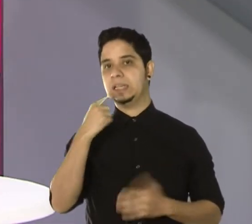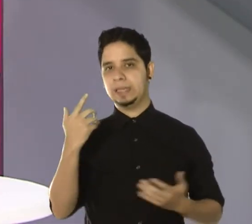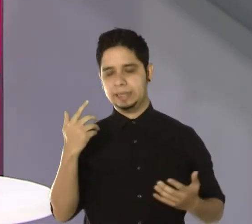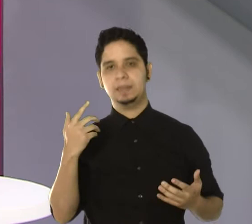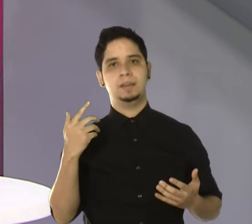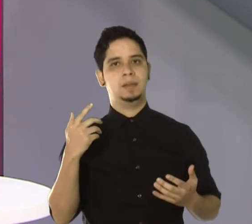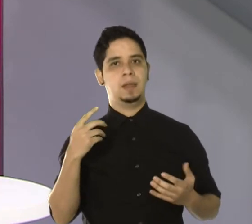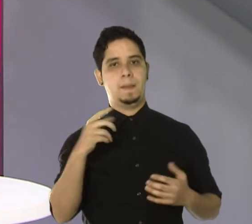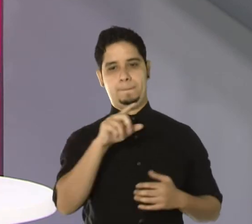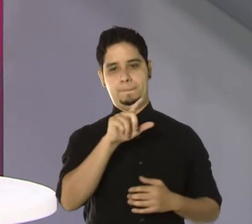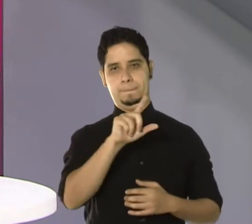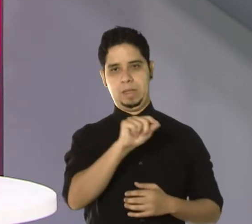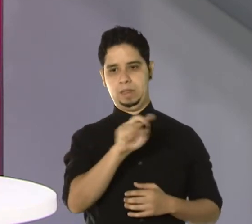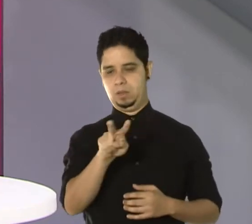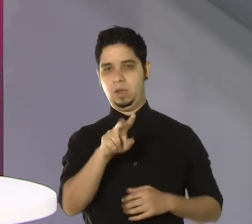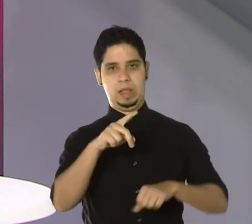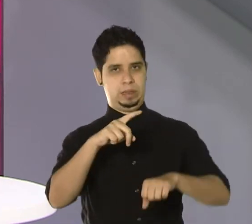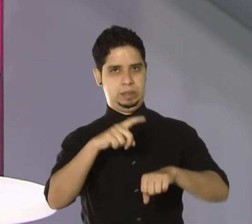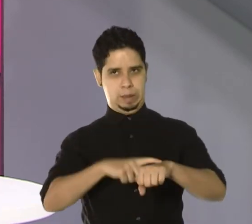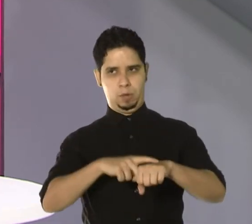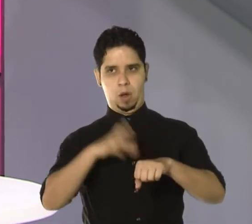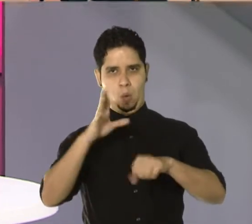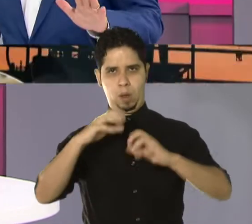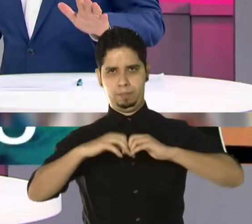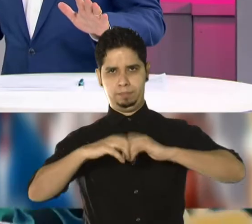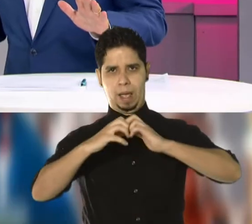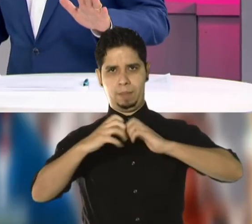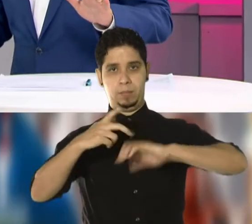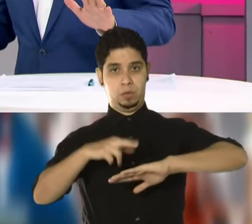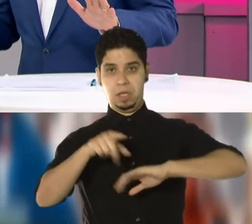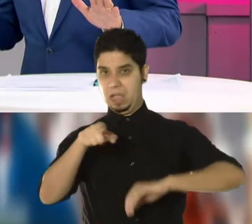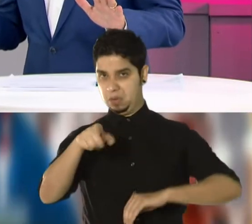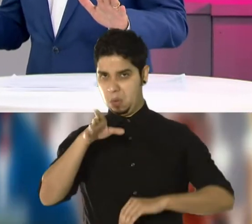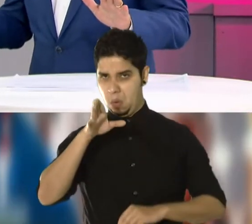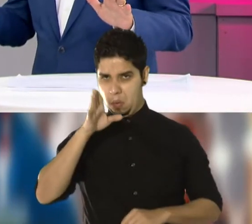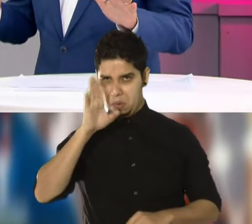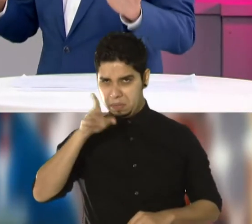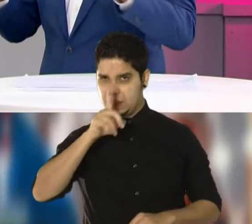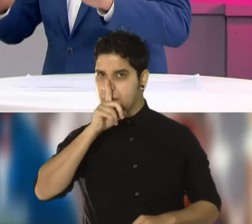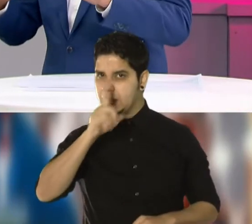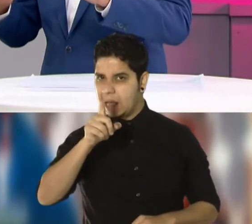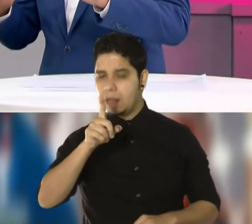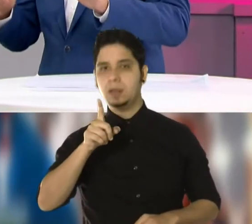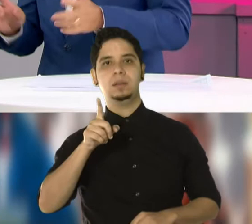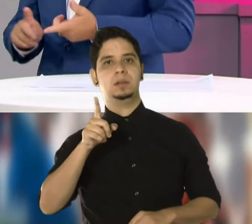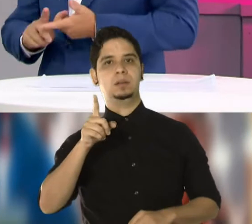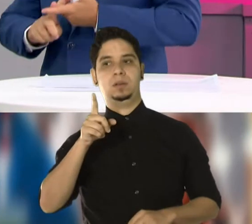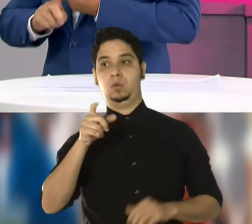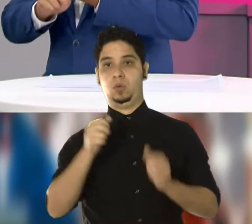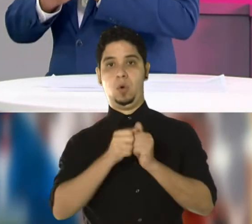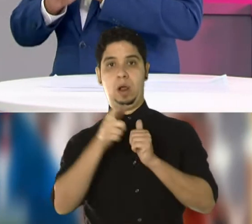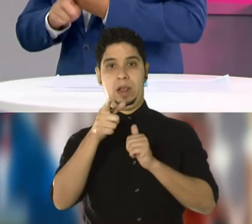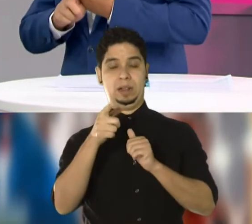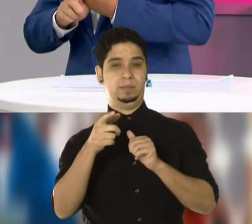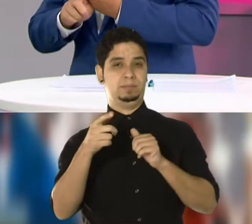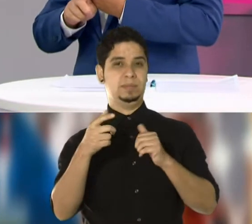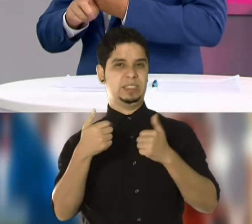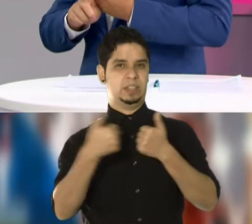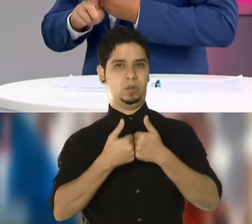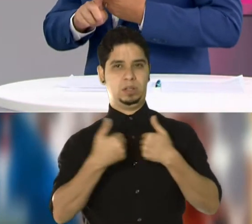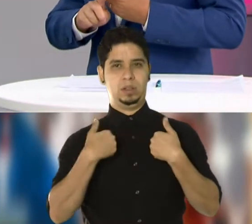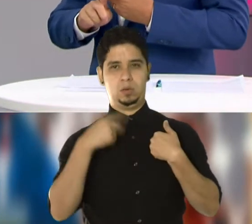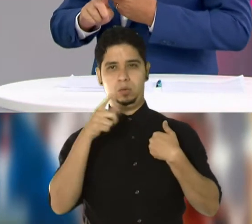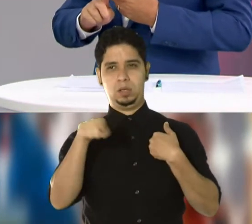la reconstrucción en Puerto Rico. ¿Podrá ser eso cierto? Con el reto que tienen ustedes para identificar mano de